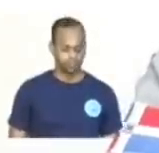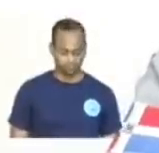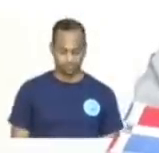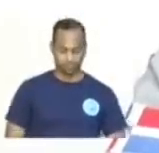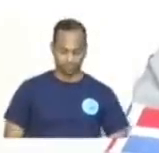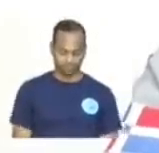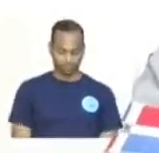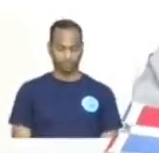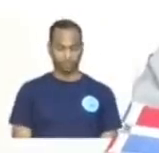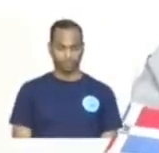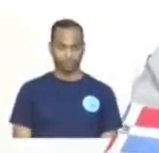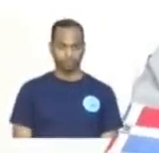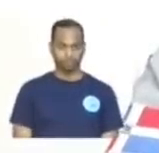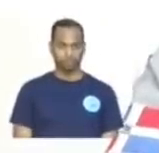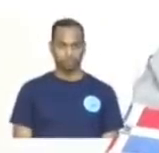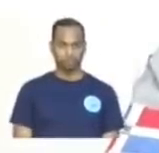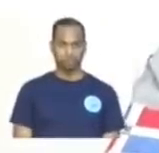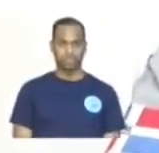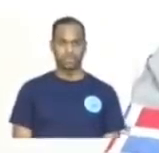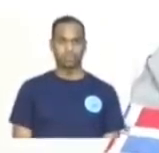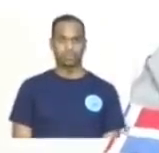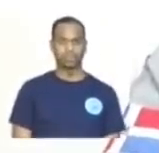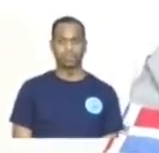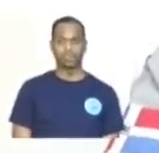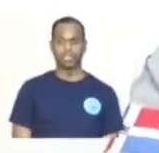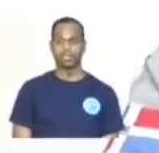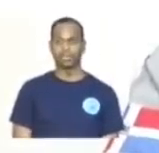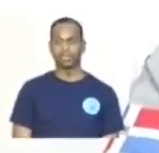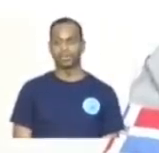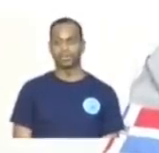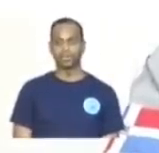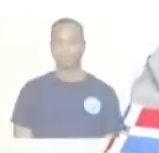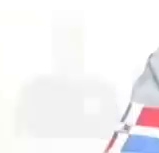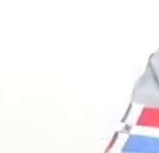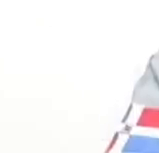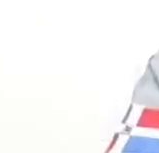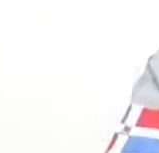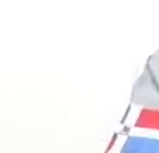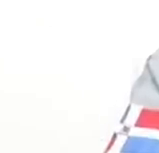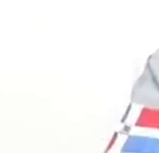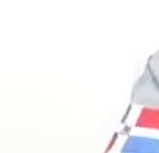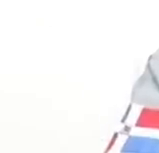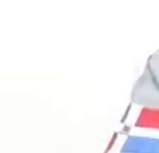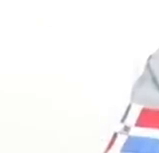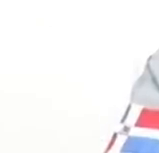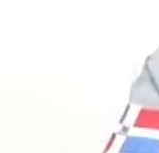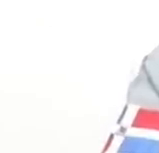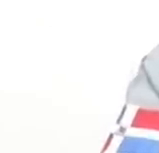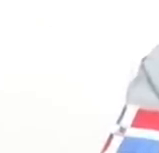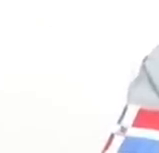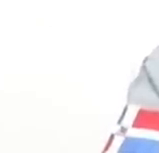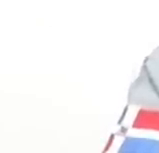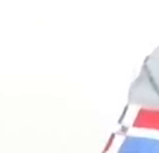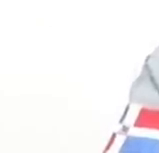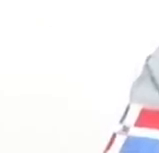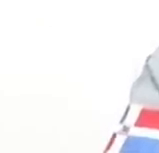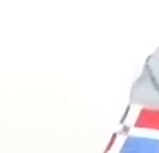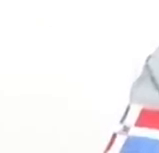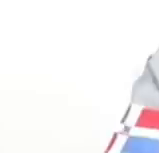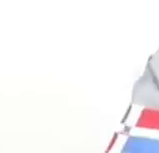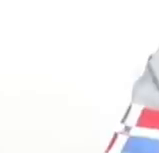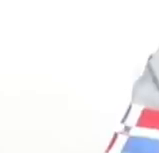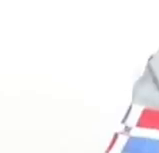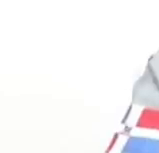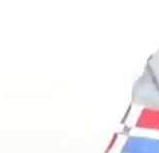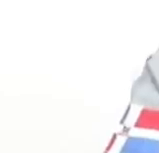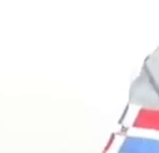ido trabajando, y hay que darle también la oportunidad a los organismos técnicos científicos que al momento de identificar